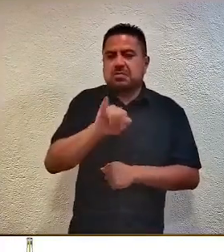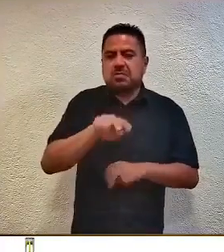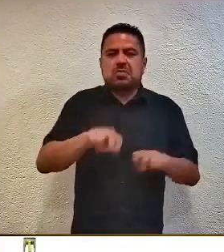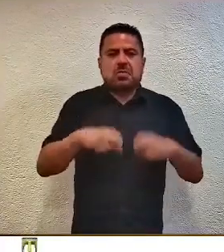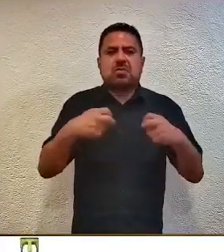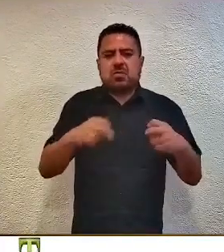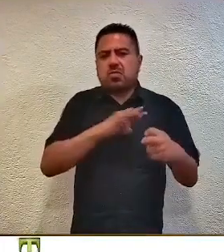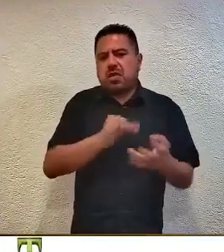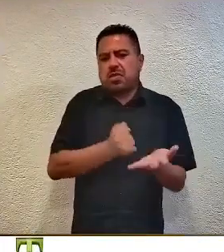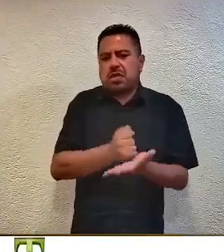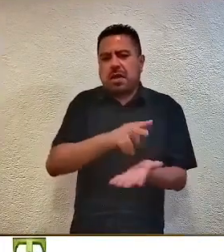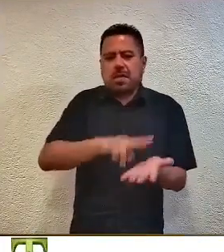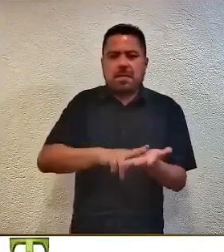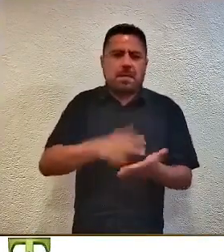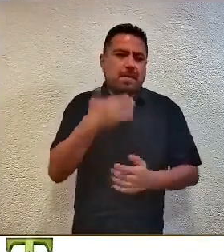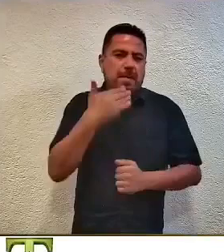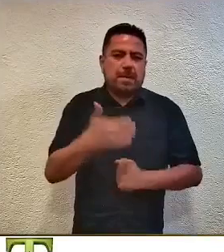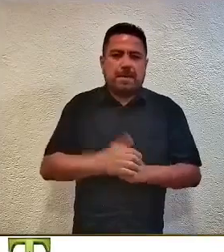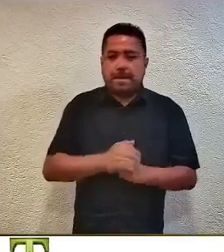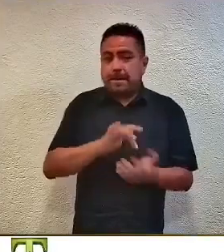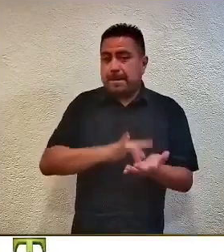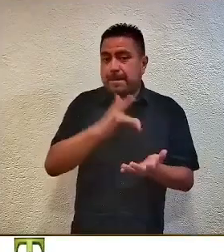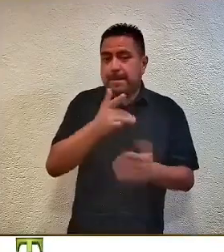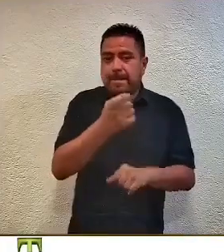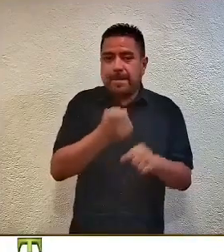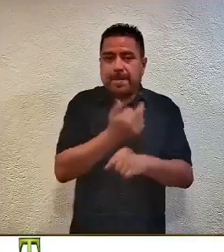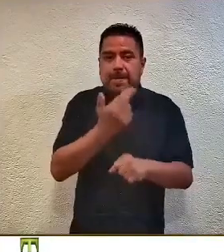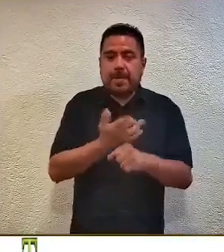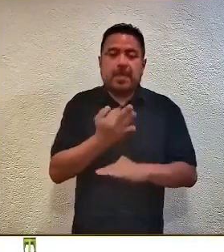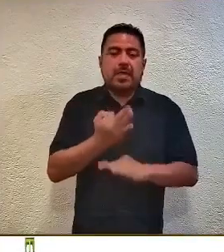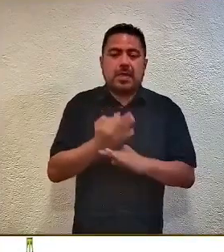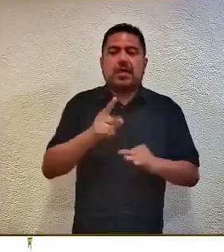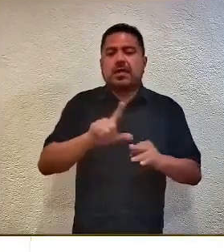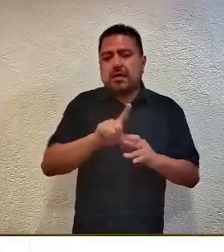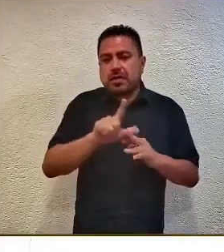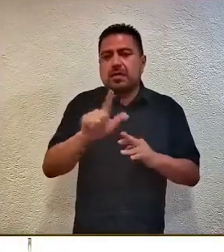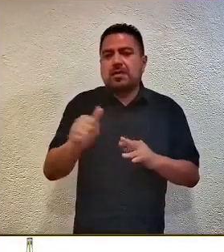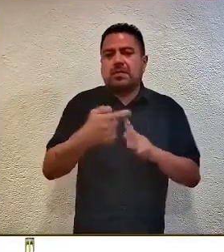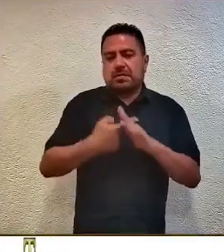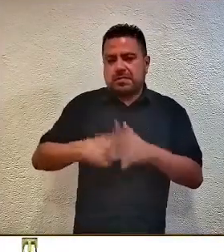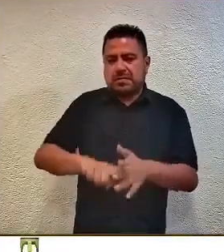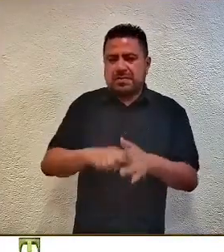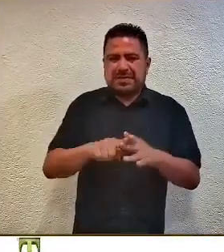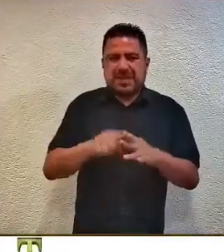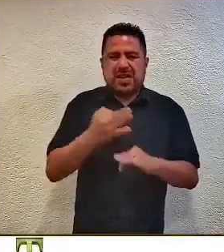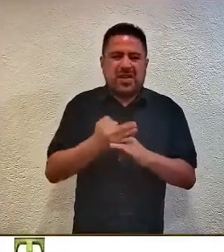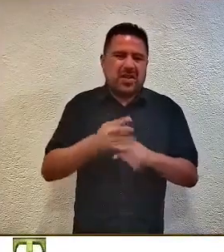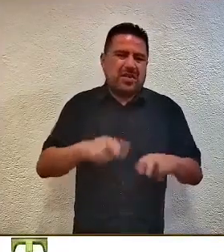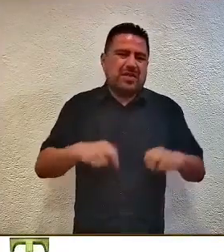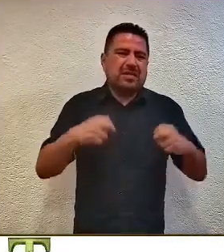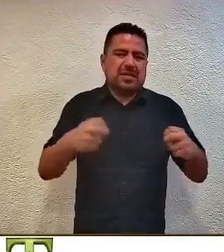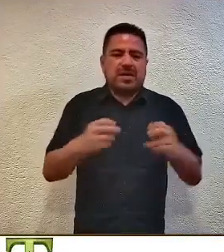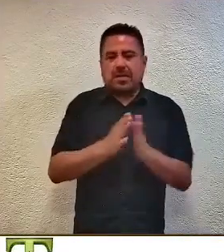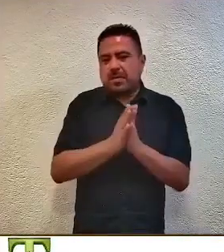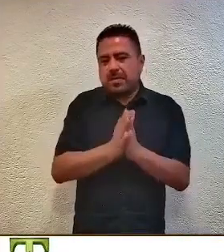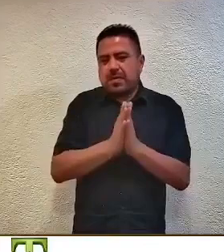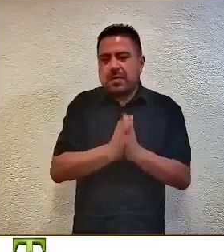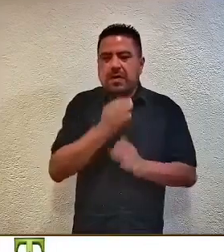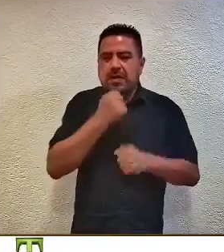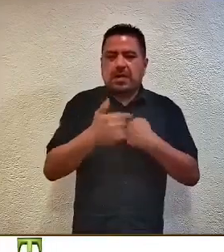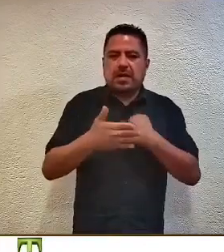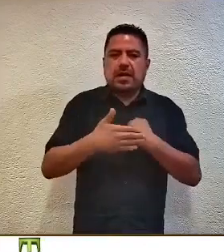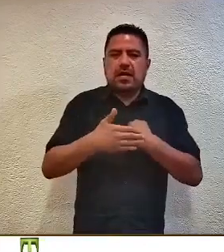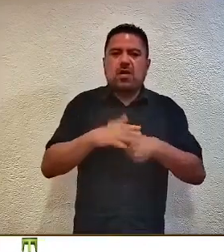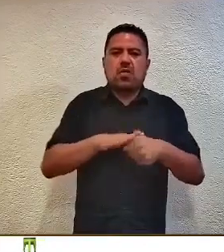para sesionar válidamente. Gracias, secretario. En consecuencia, se declara abierta la presente sesión. Le solicito nos